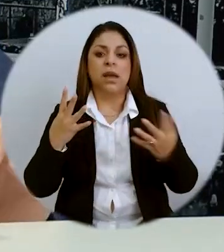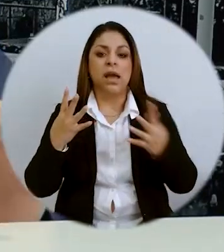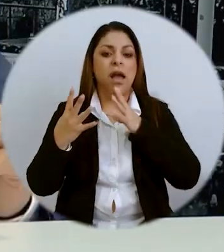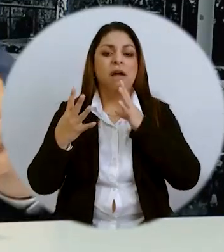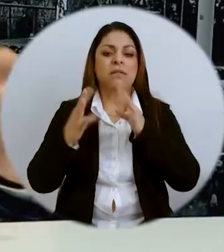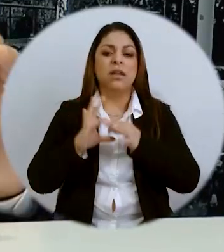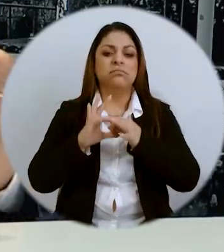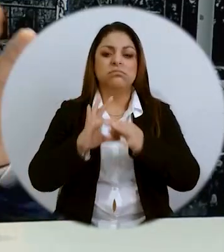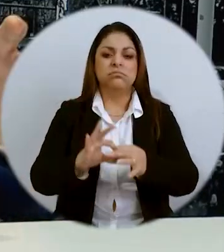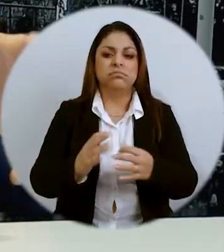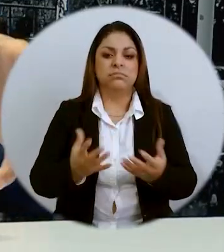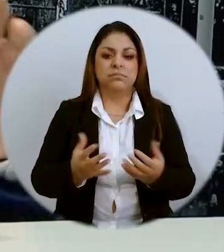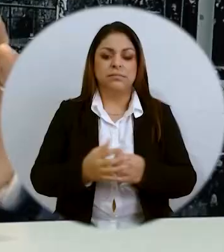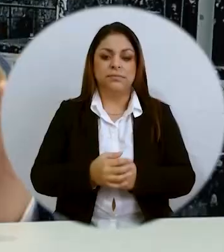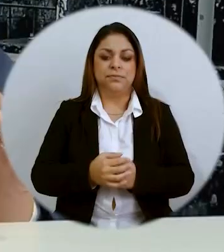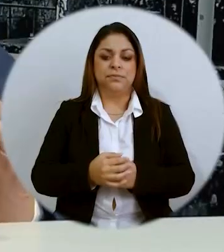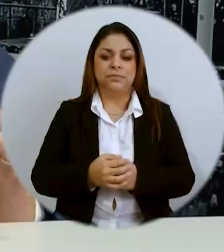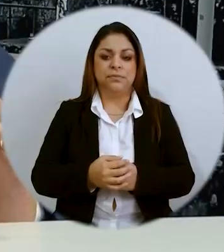que aborda